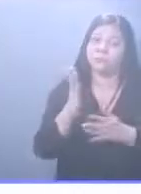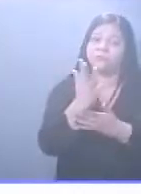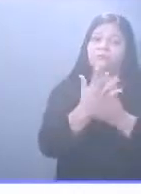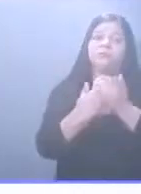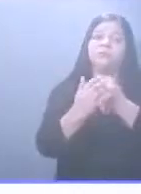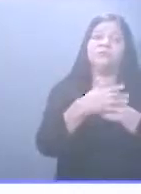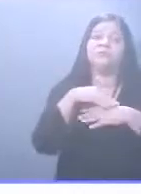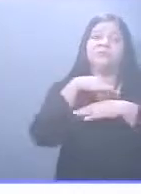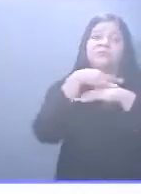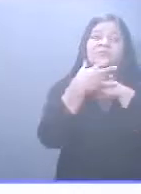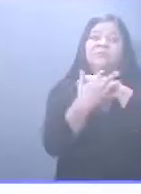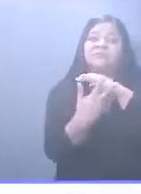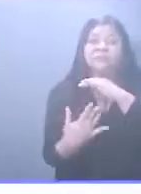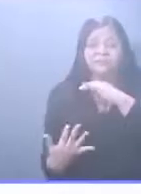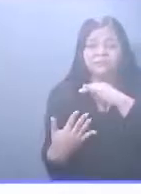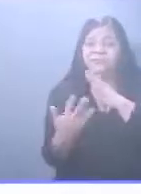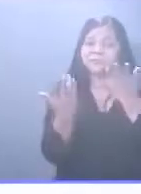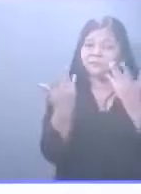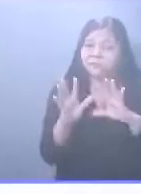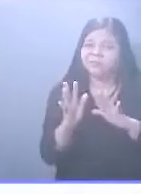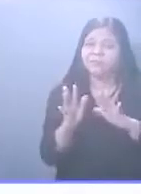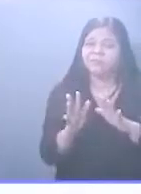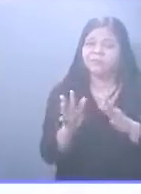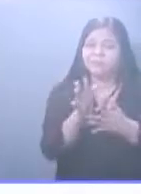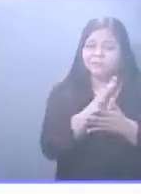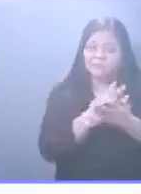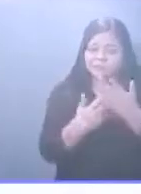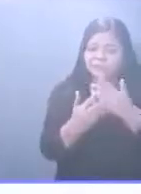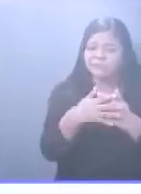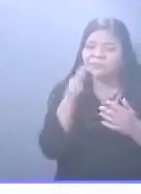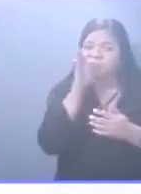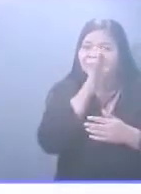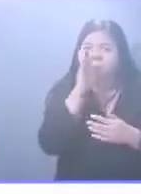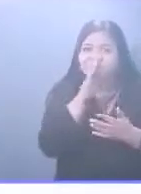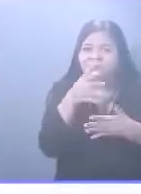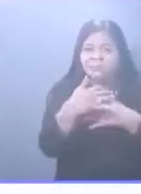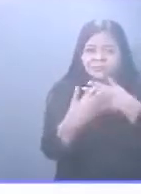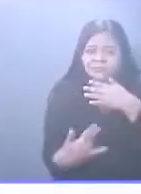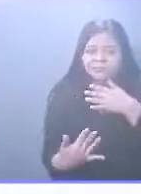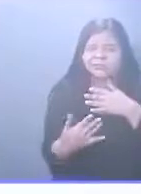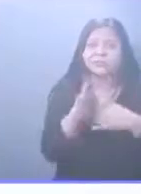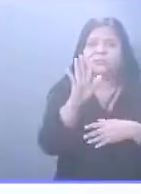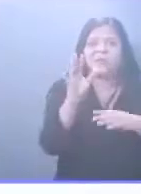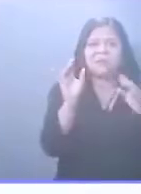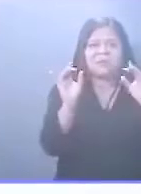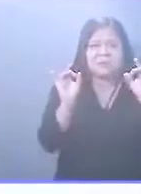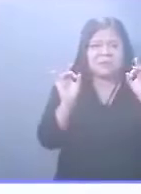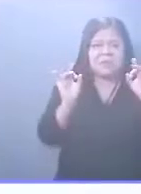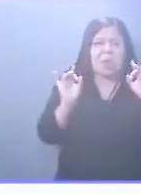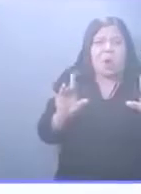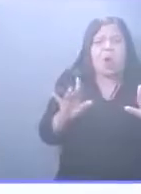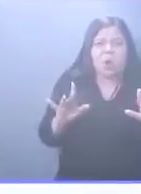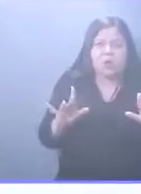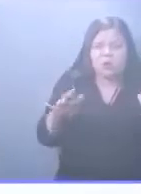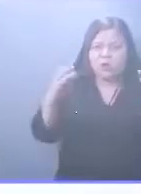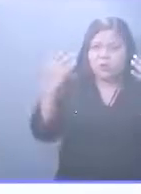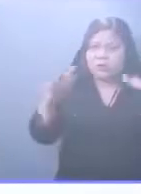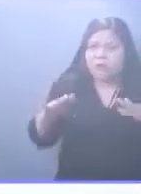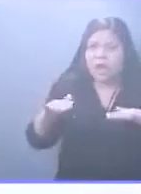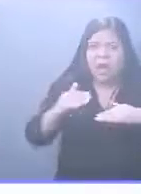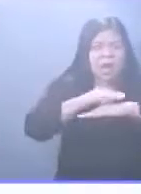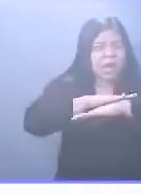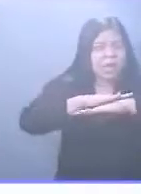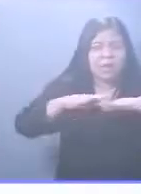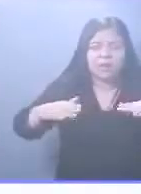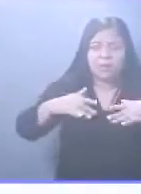de sangre. Ya se las manchó, tiene sangre, su odio se pasó del límite. Y